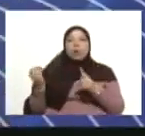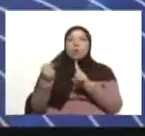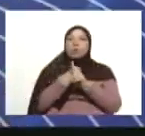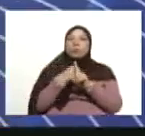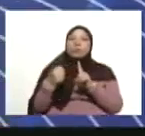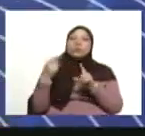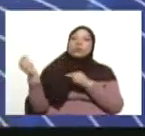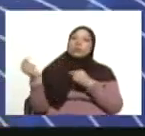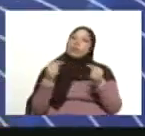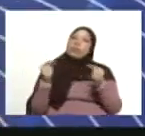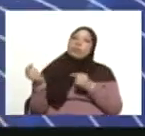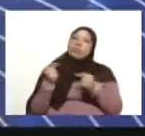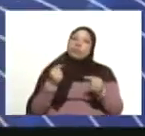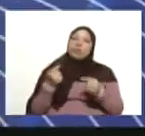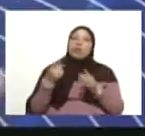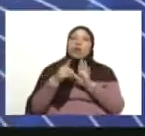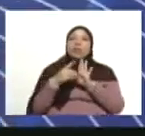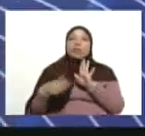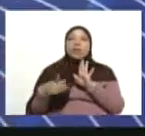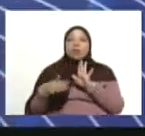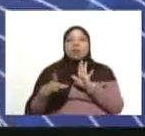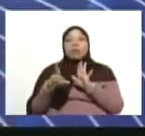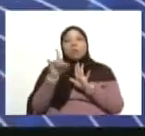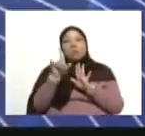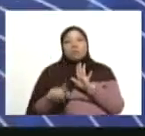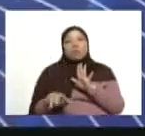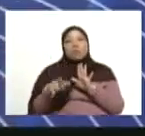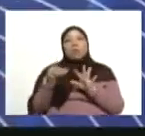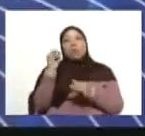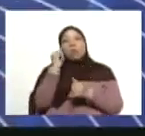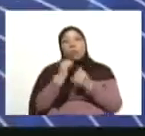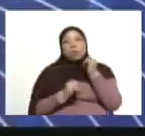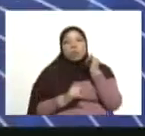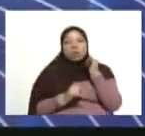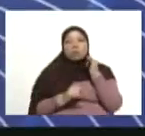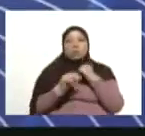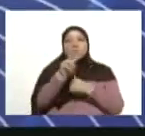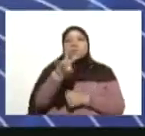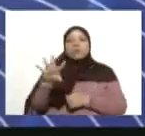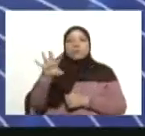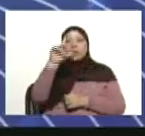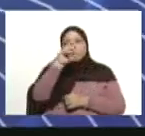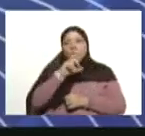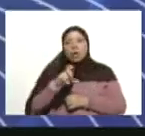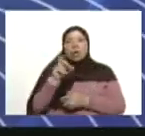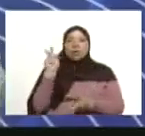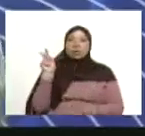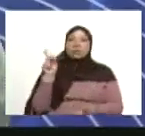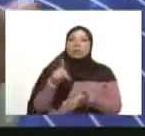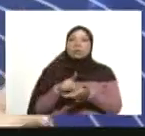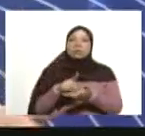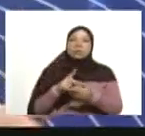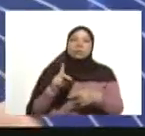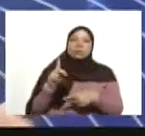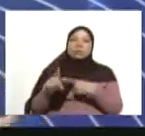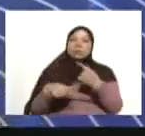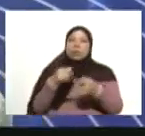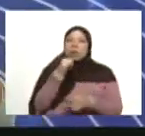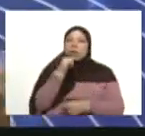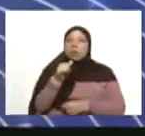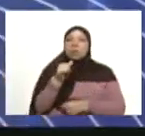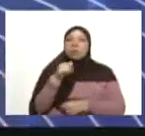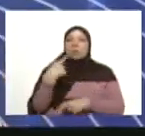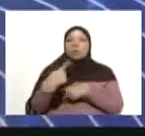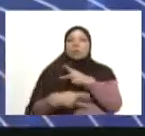hemos debatido nuestros derechos, nuestros deberes durante los últimos 25 años. Ahora es dar un paso hacia adelante en